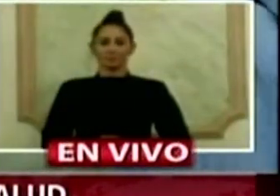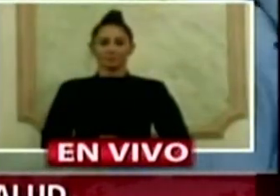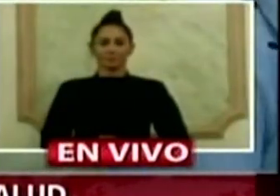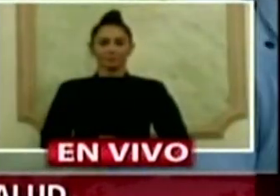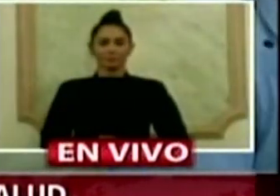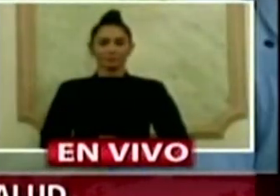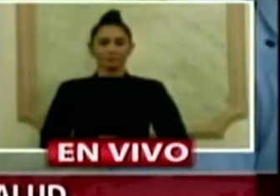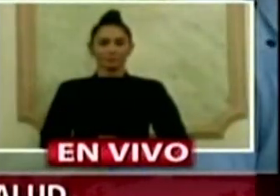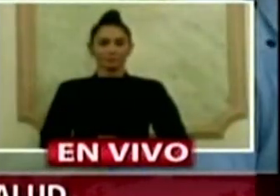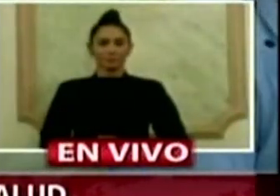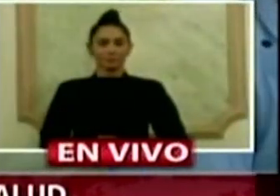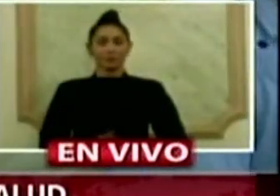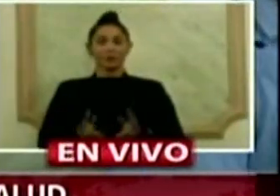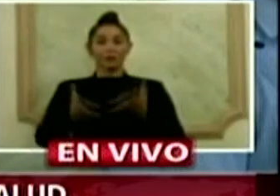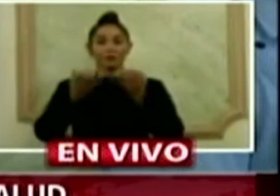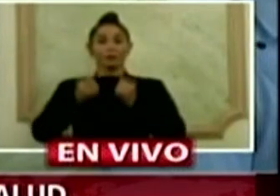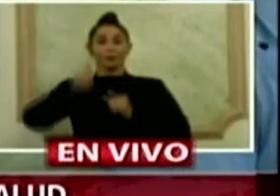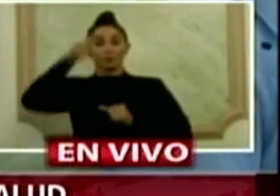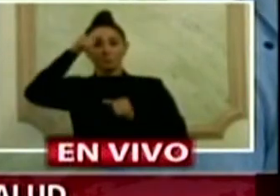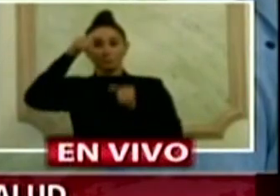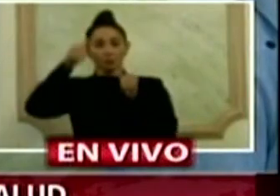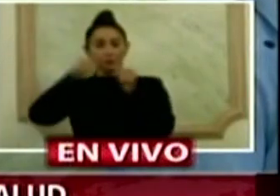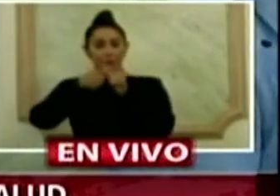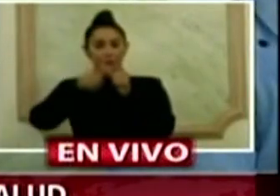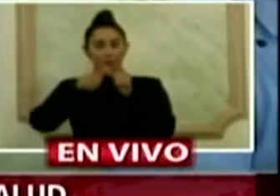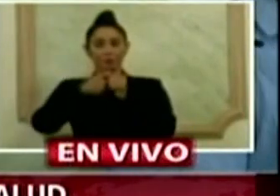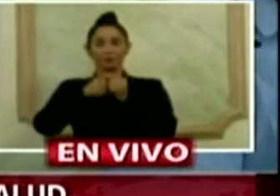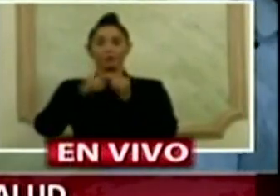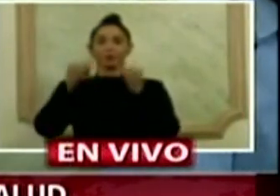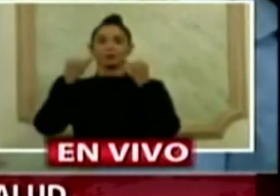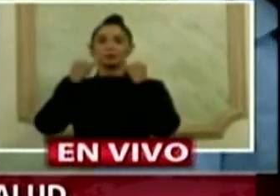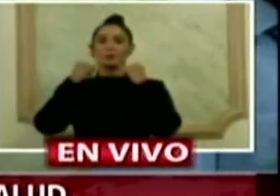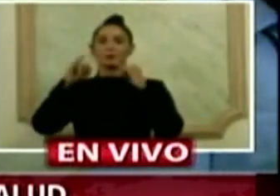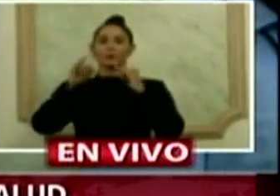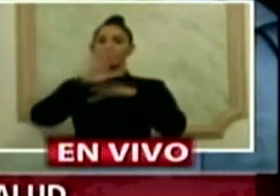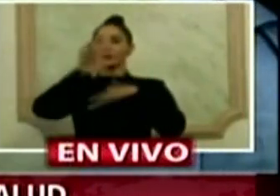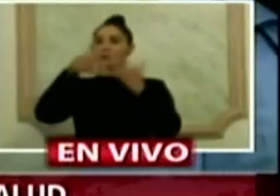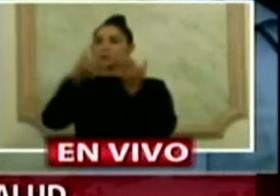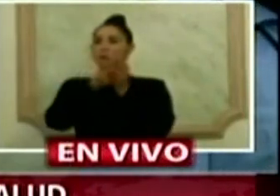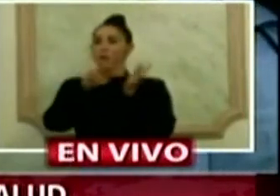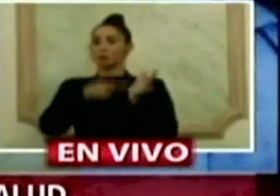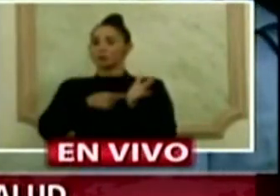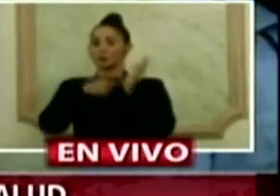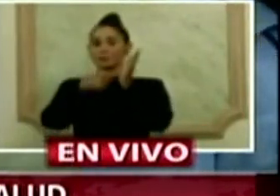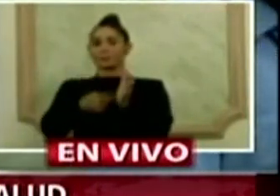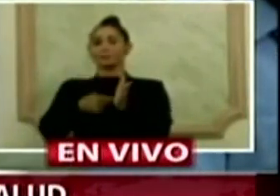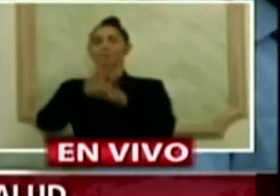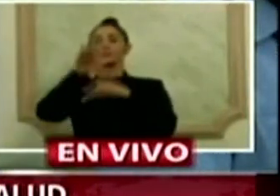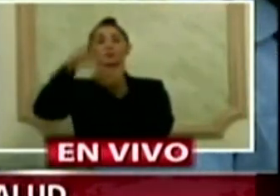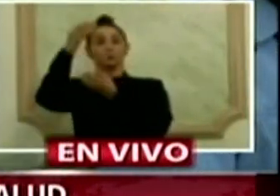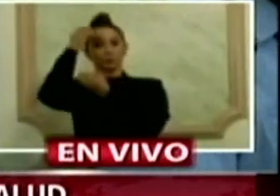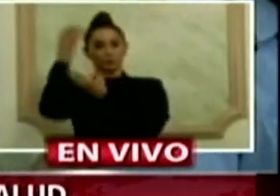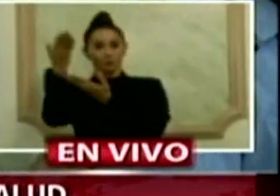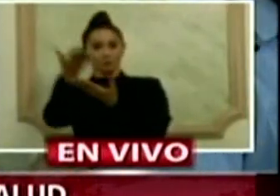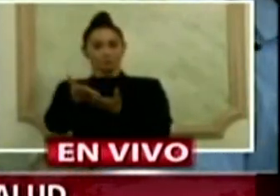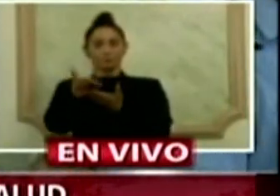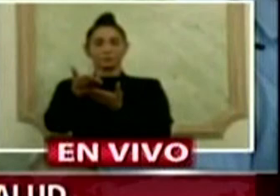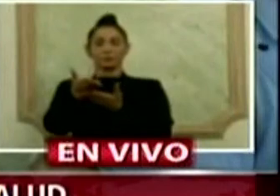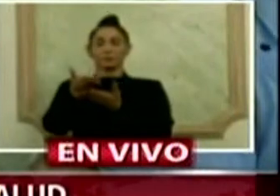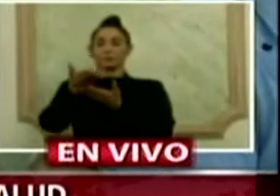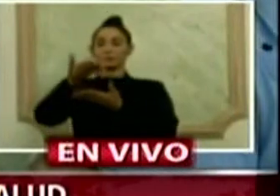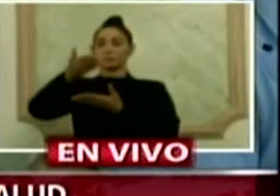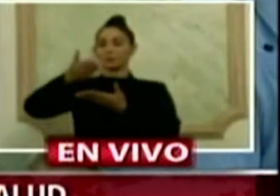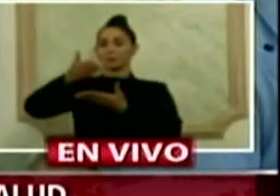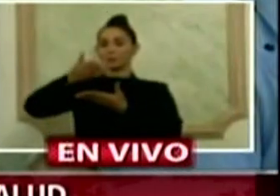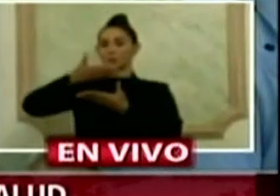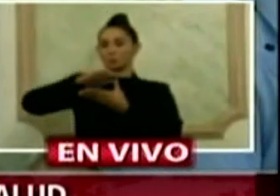Queremos solo recordarles a nuestros amigos de la prensa, toda esta presentación y todas estas informaciones van a ser compartidas